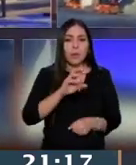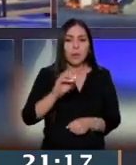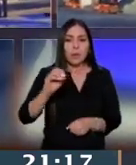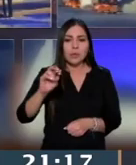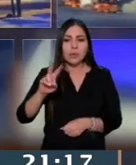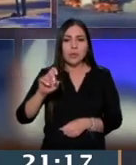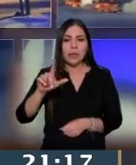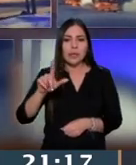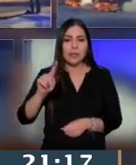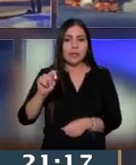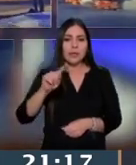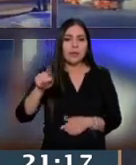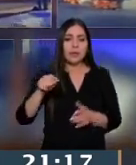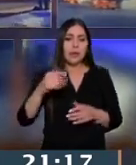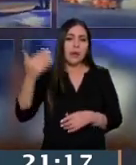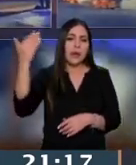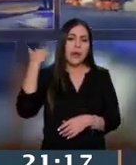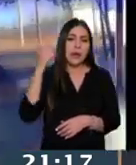2017.